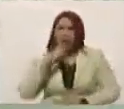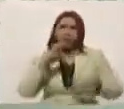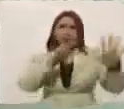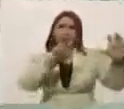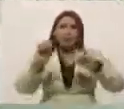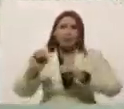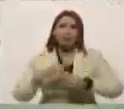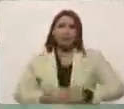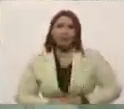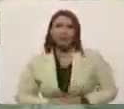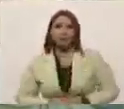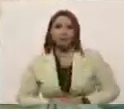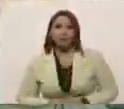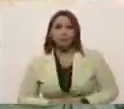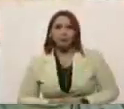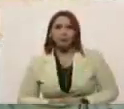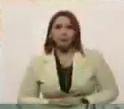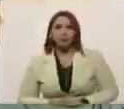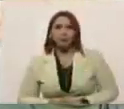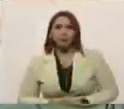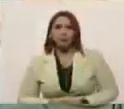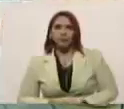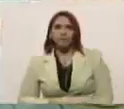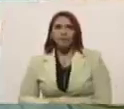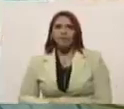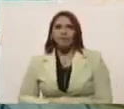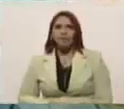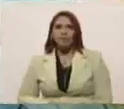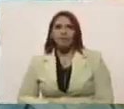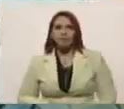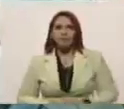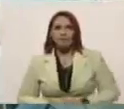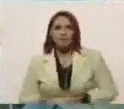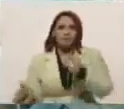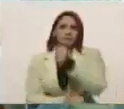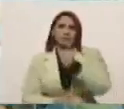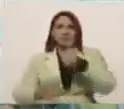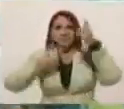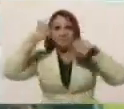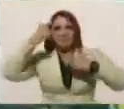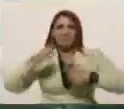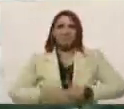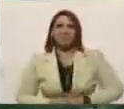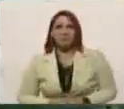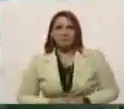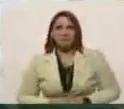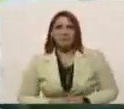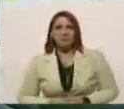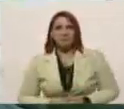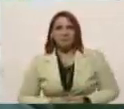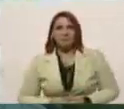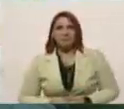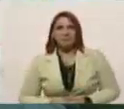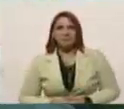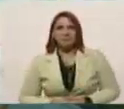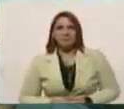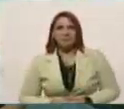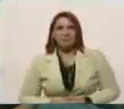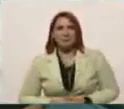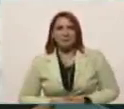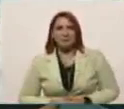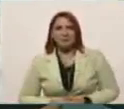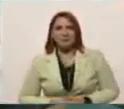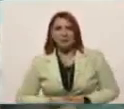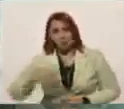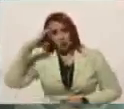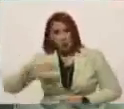70, en el subteniente Chávez, en el teniente Chávez, en el capitán